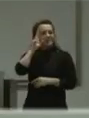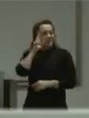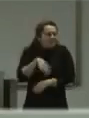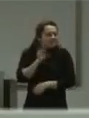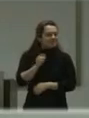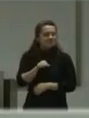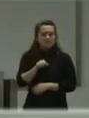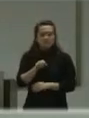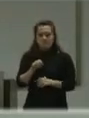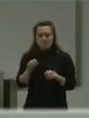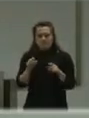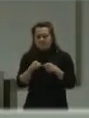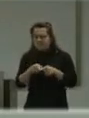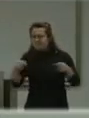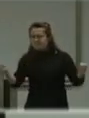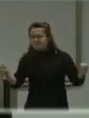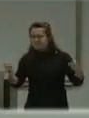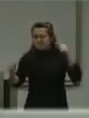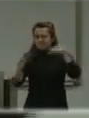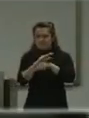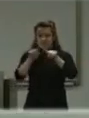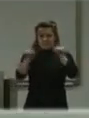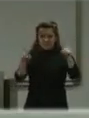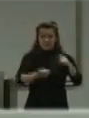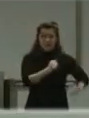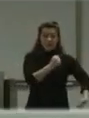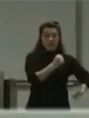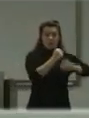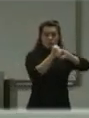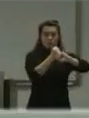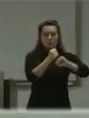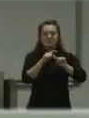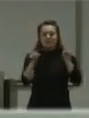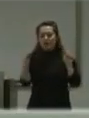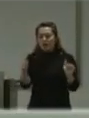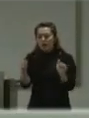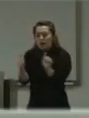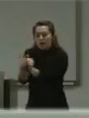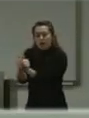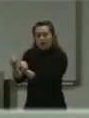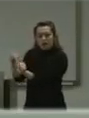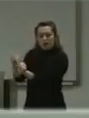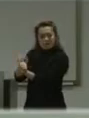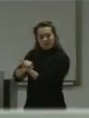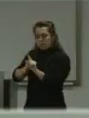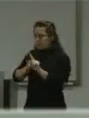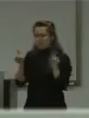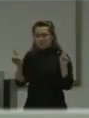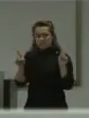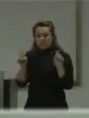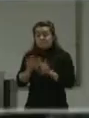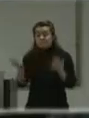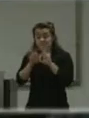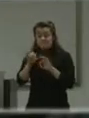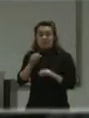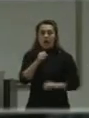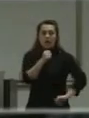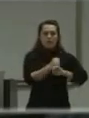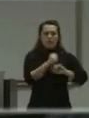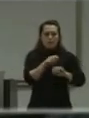deportivamente y creo que tenemos que diferenciar los apoyos de los acompañamientos es algo muy importante un apoyo es cuando estamos